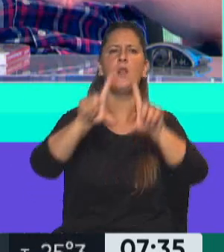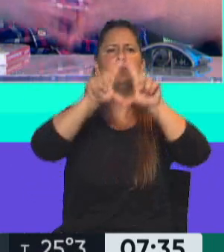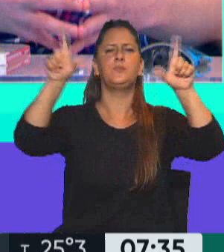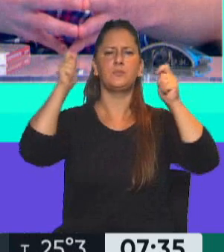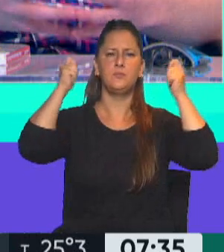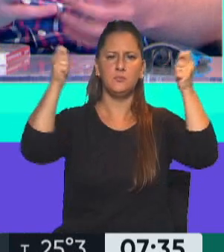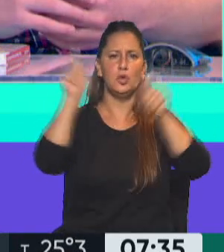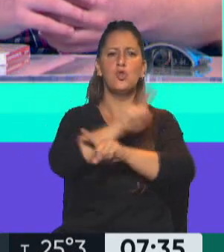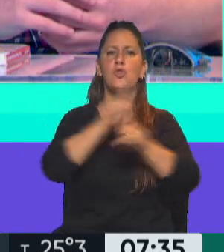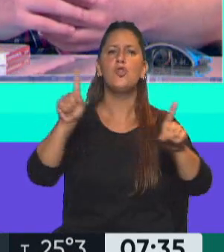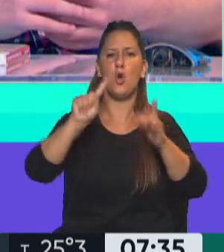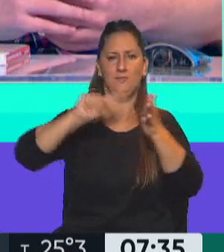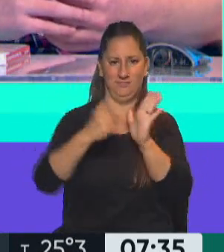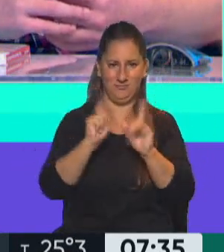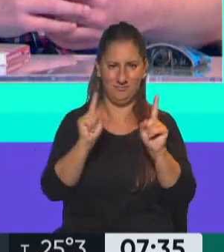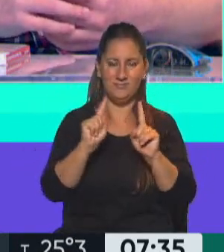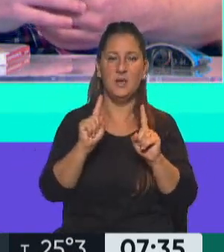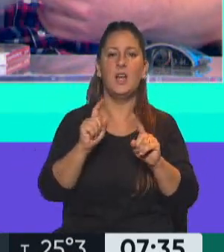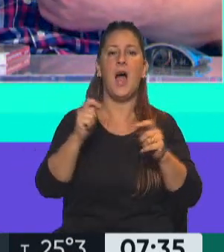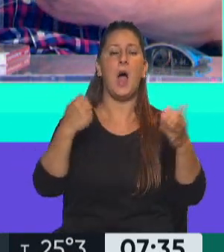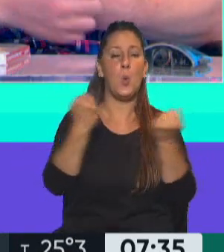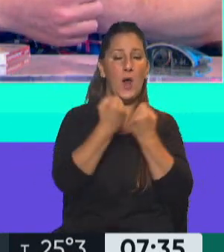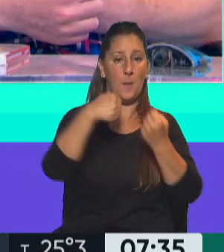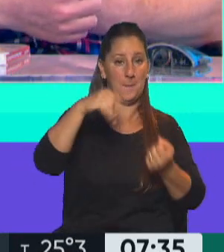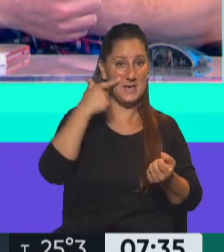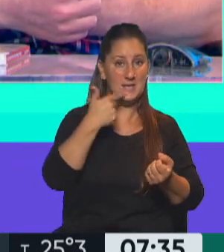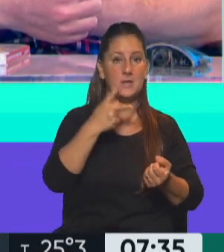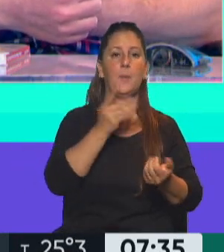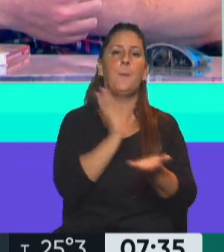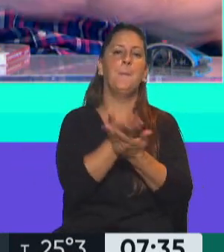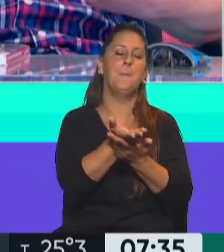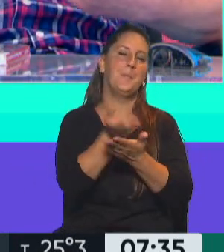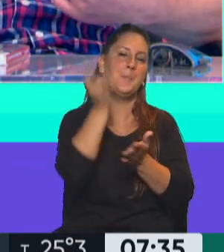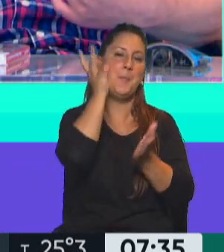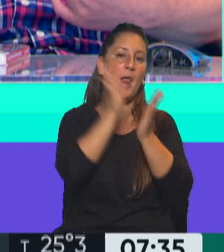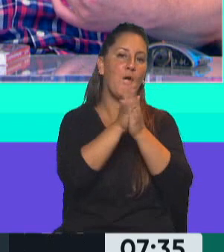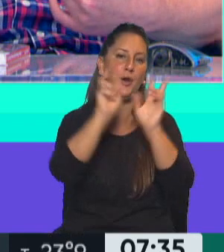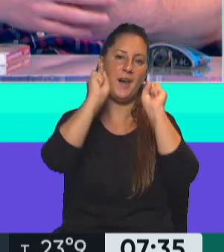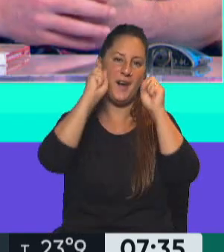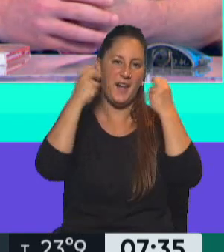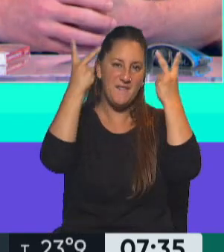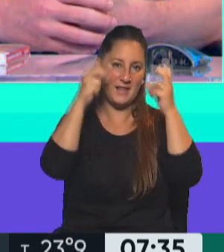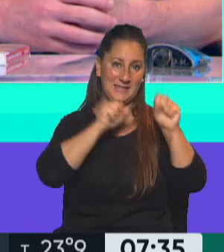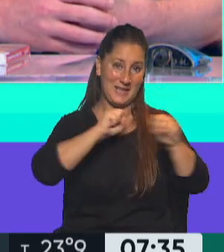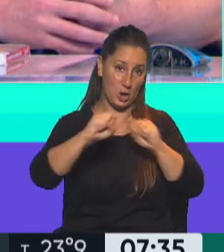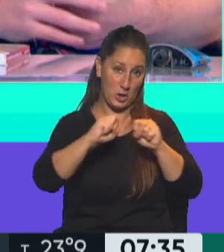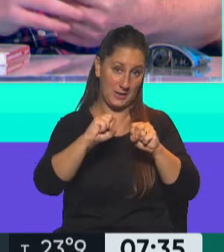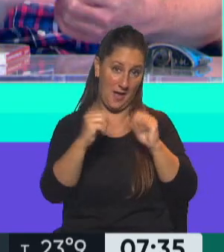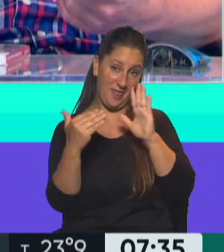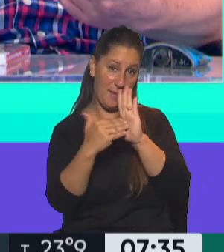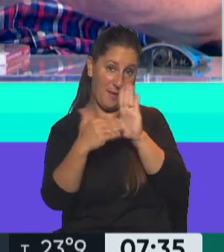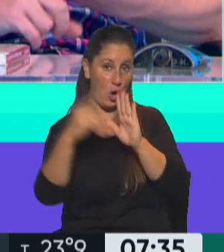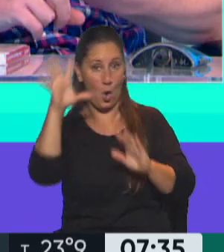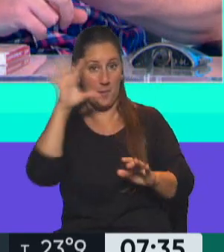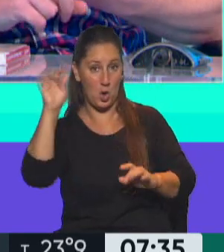a la capitulación, porque los acuerdos de Minsk incluían una amnistía hacia los rebeldes o terroristas según el Estado